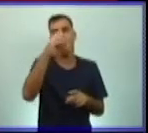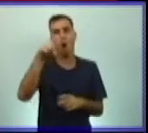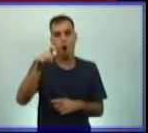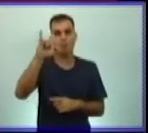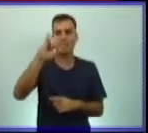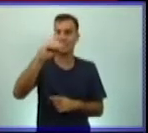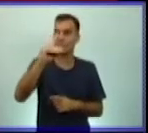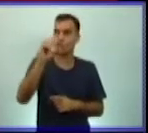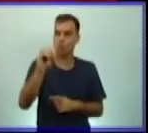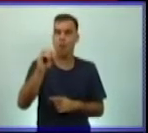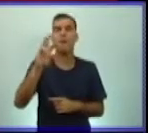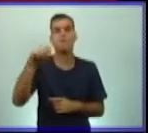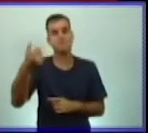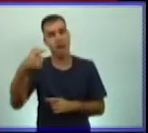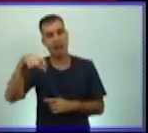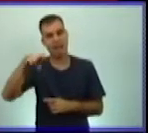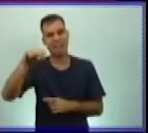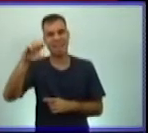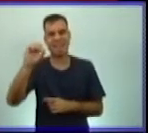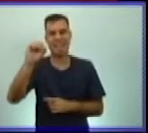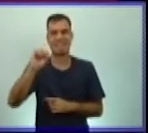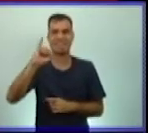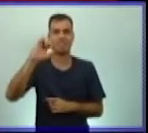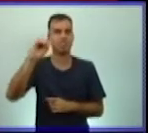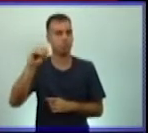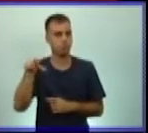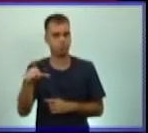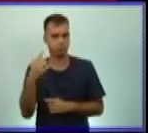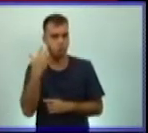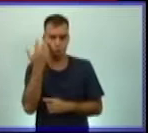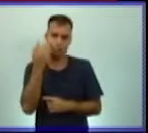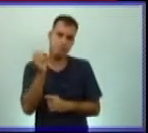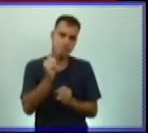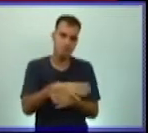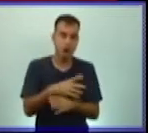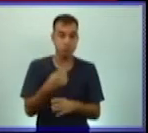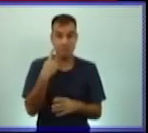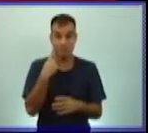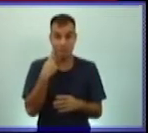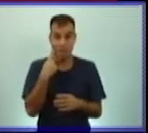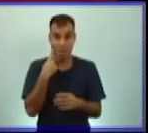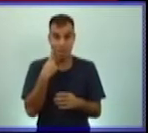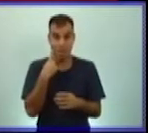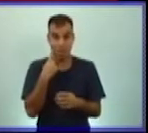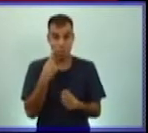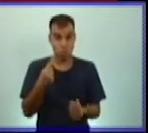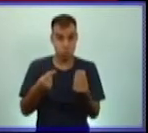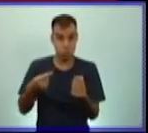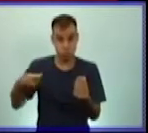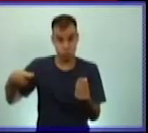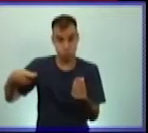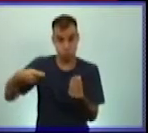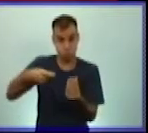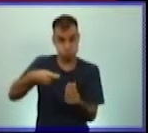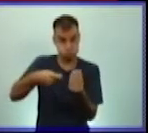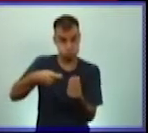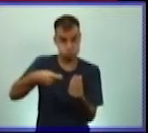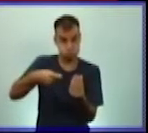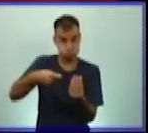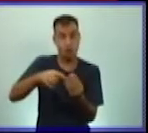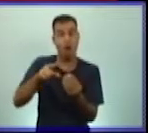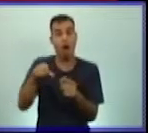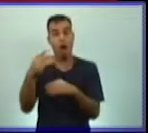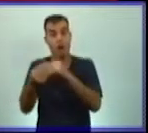apreciar una reacción del dioxígeno con una sustancia simple metal. Vamos a observar entonces